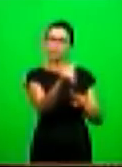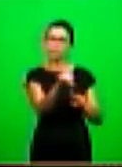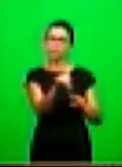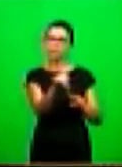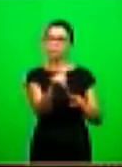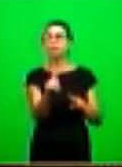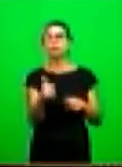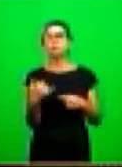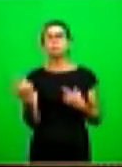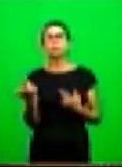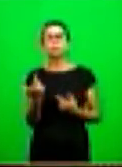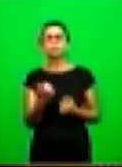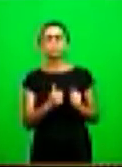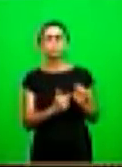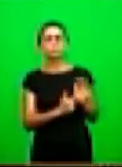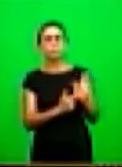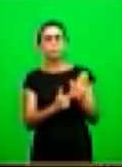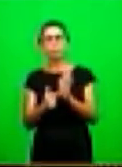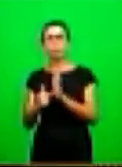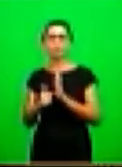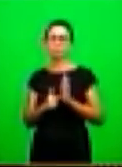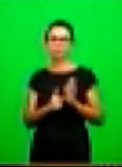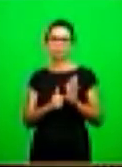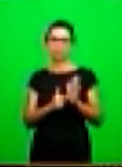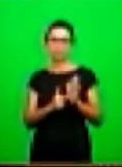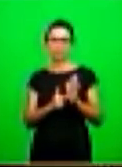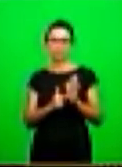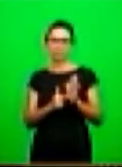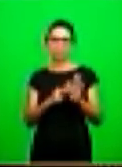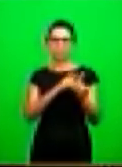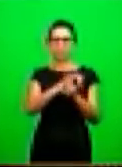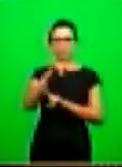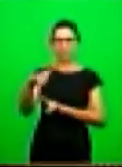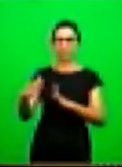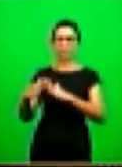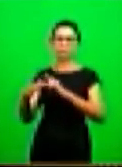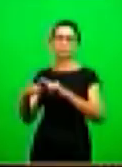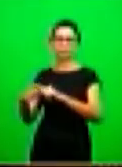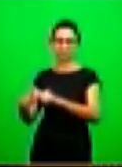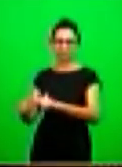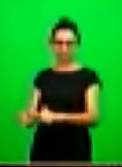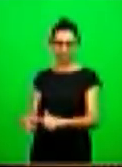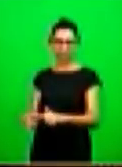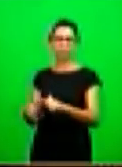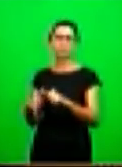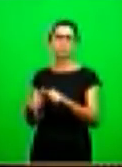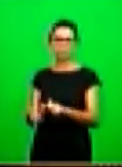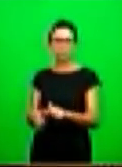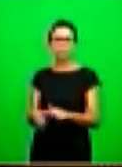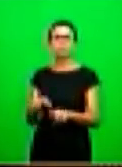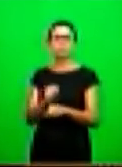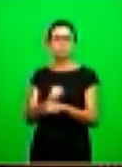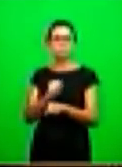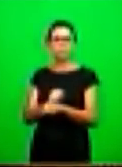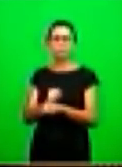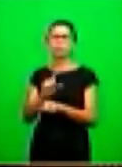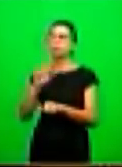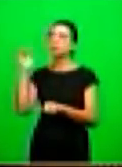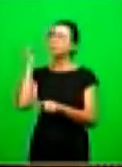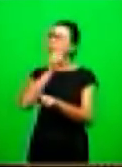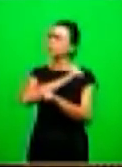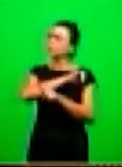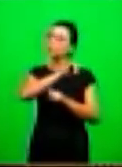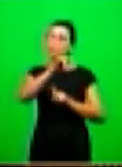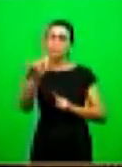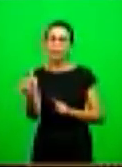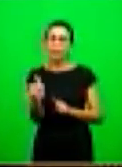que nortea, dirige la vida de la iglesia, porque la iglesia vive en función de aquello que es profético. Lo que